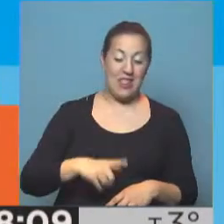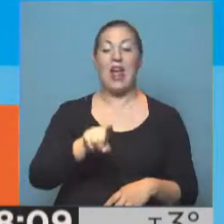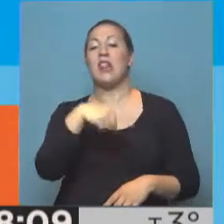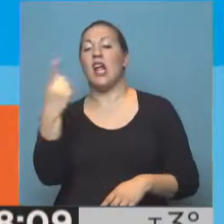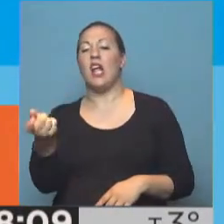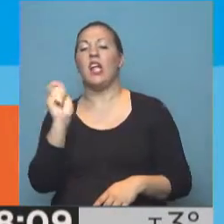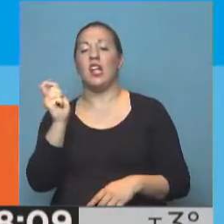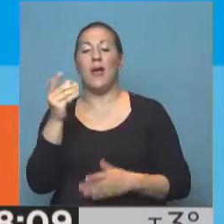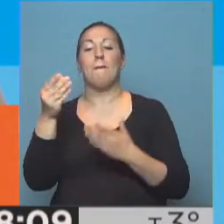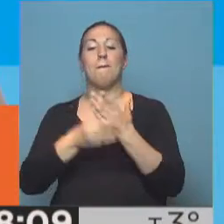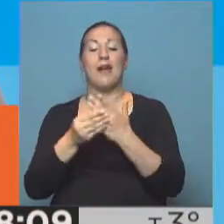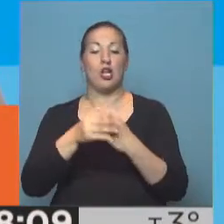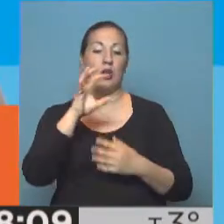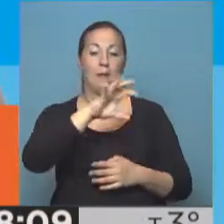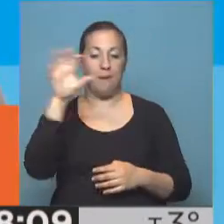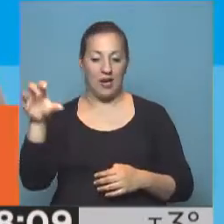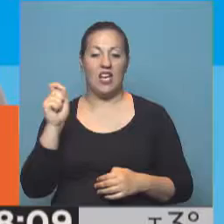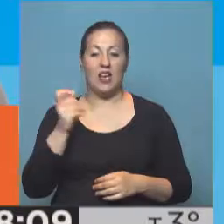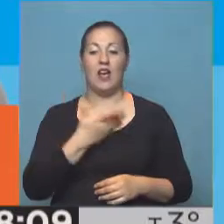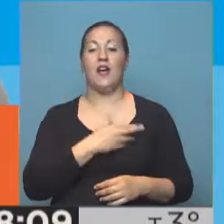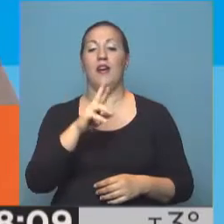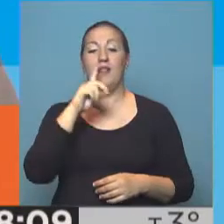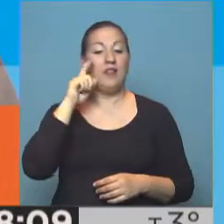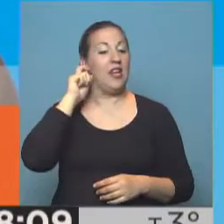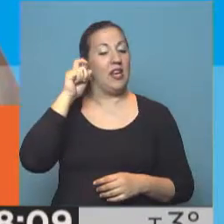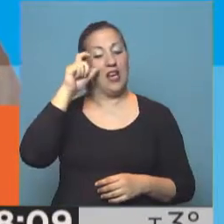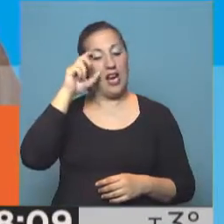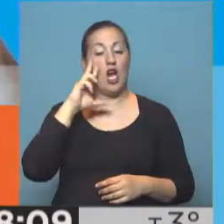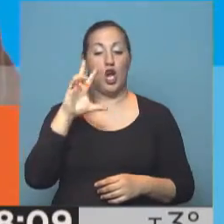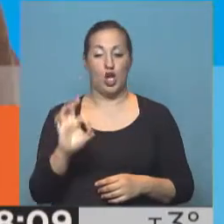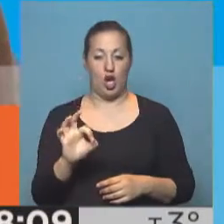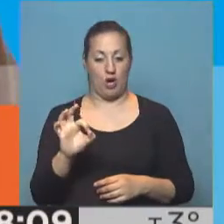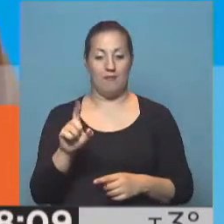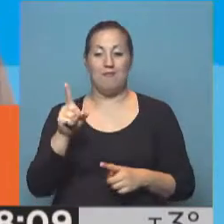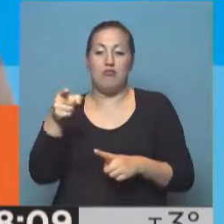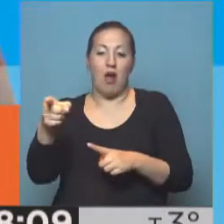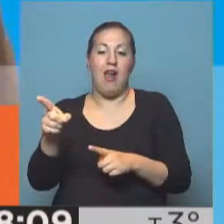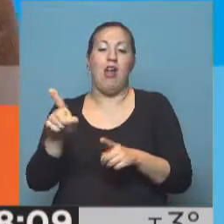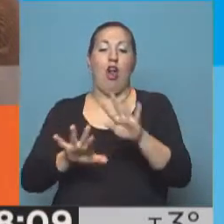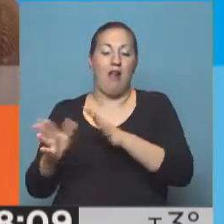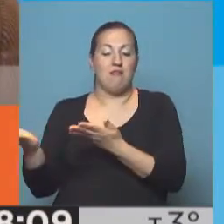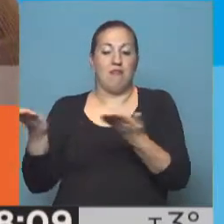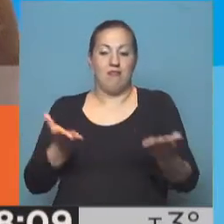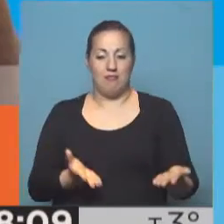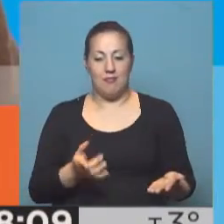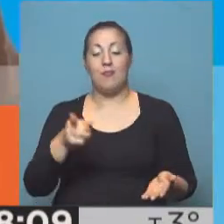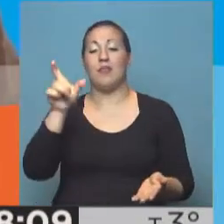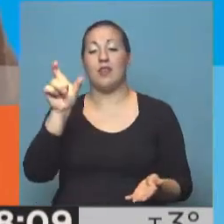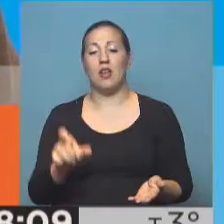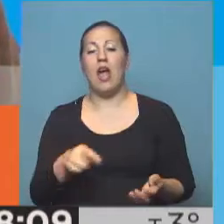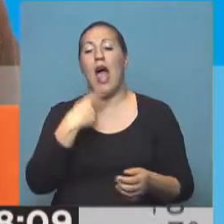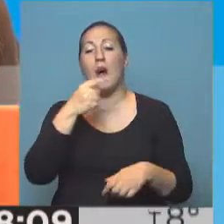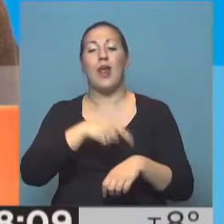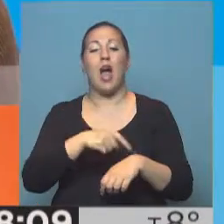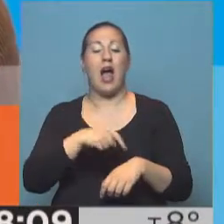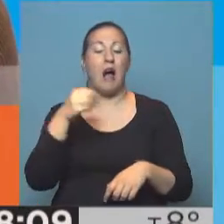va a ser el ministro del interior rogelio frigerio que va a ser un poco el anfitrión está previsto que frigerio hable en horas de